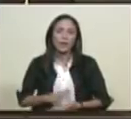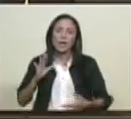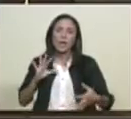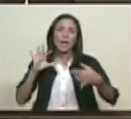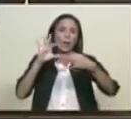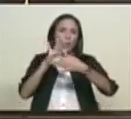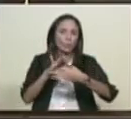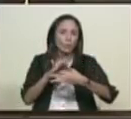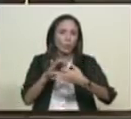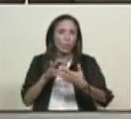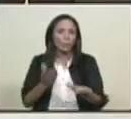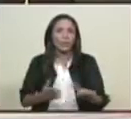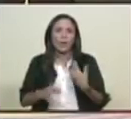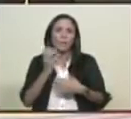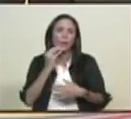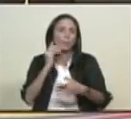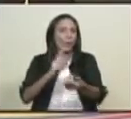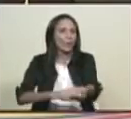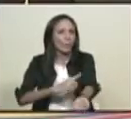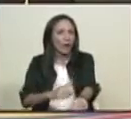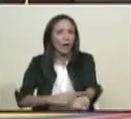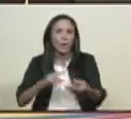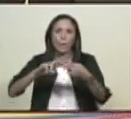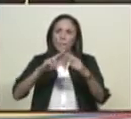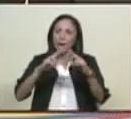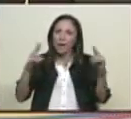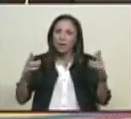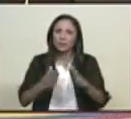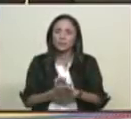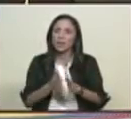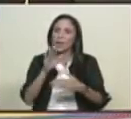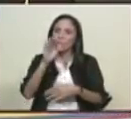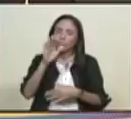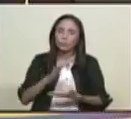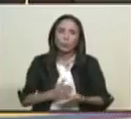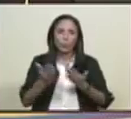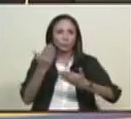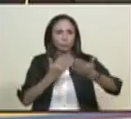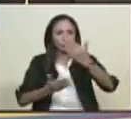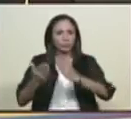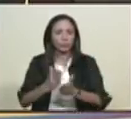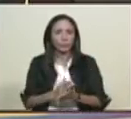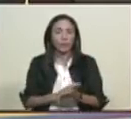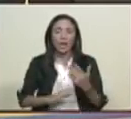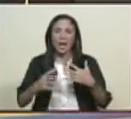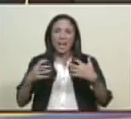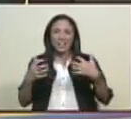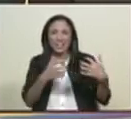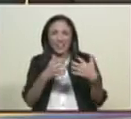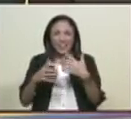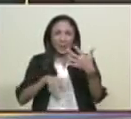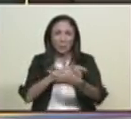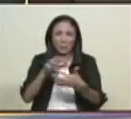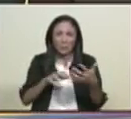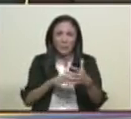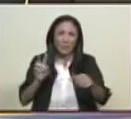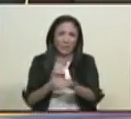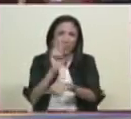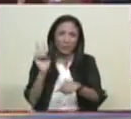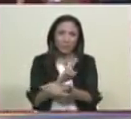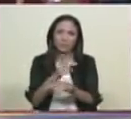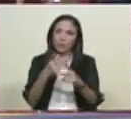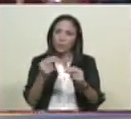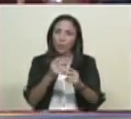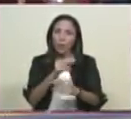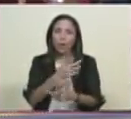paz, compartir el futuro y jamás, nunca jamás, la guerra ni la violencia. Esa es la verdad de nuestro destino